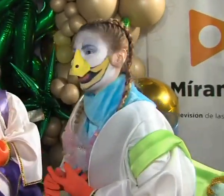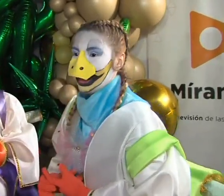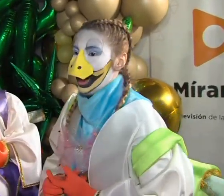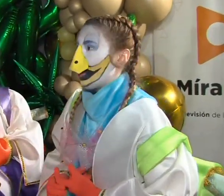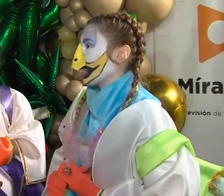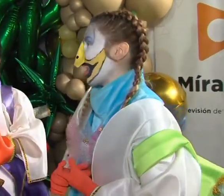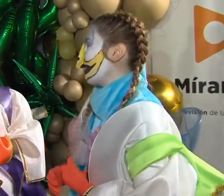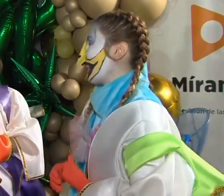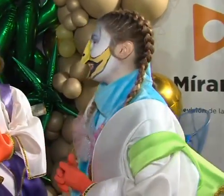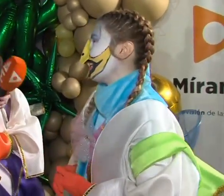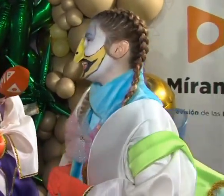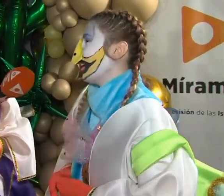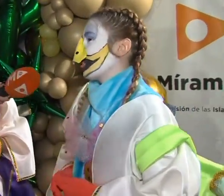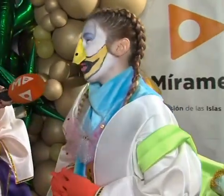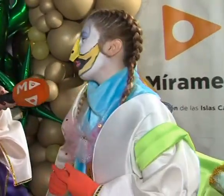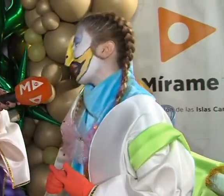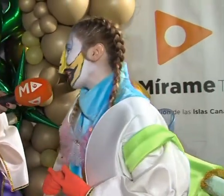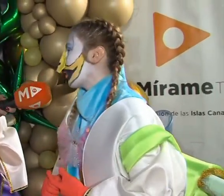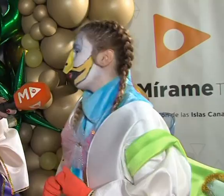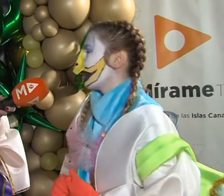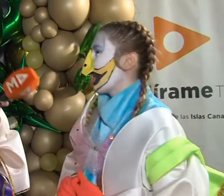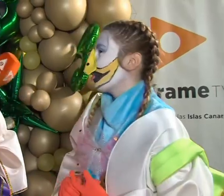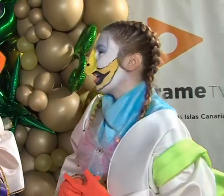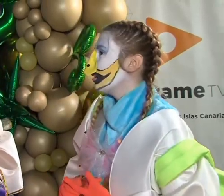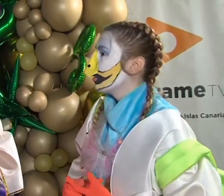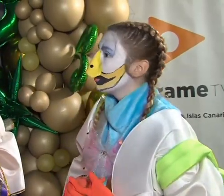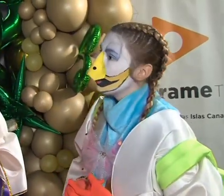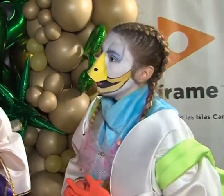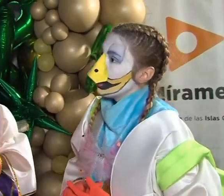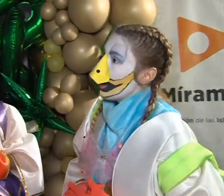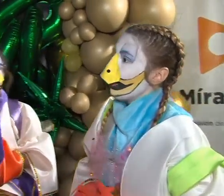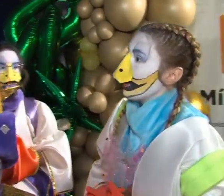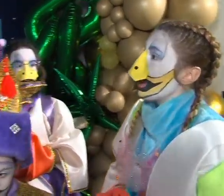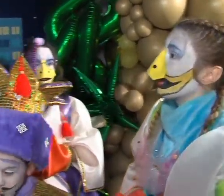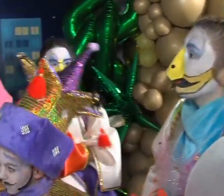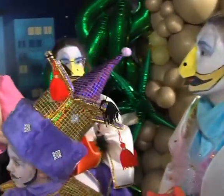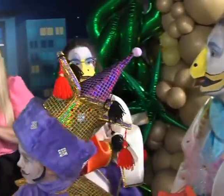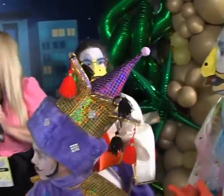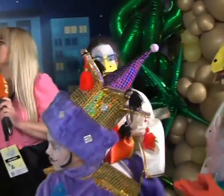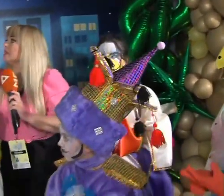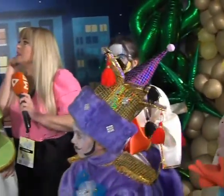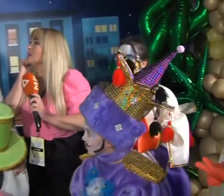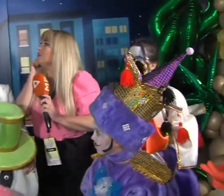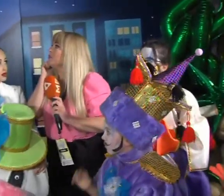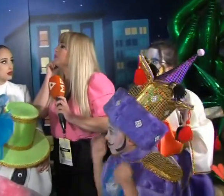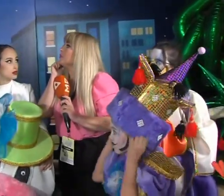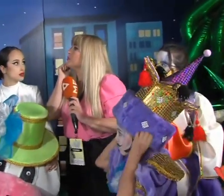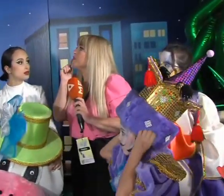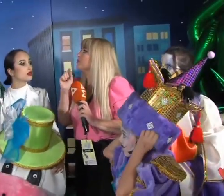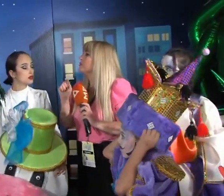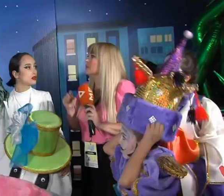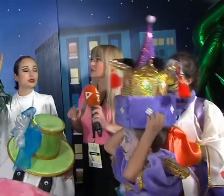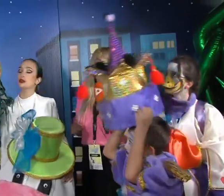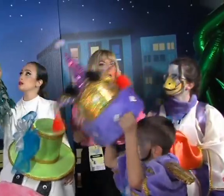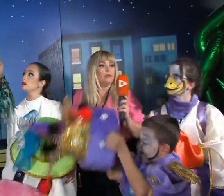qué se diferencia? Pili, ¿en qué se diferencia? Se vive más que una adulta. ¿En qué se diferencia? Nos preguntan por aquí. Sí, sí, sí. ¿Qué dijo? Dijo Ricardo que ¿en